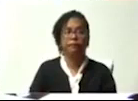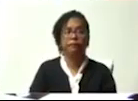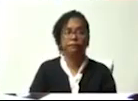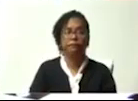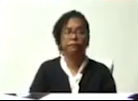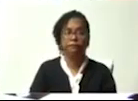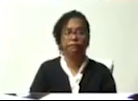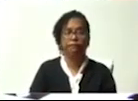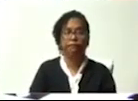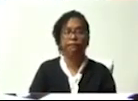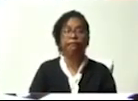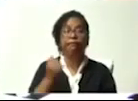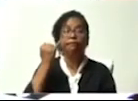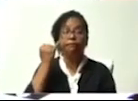salvo.